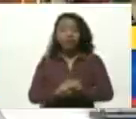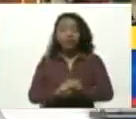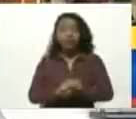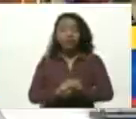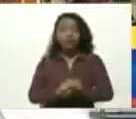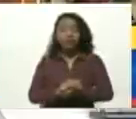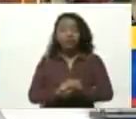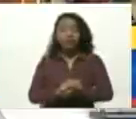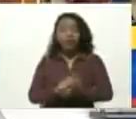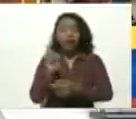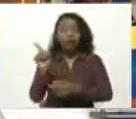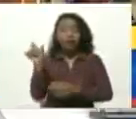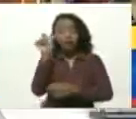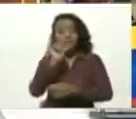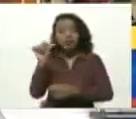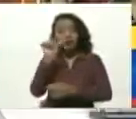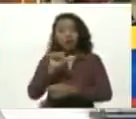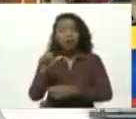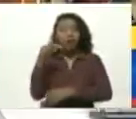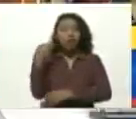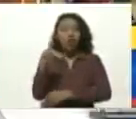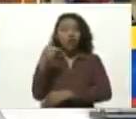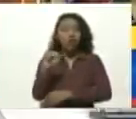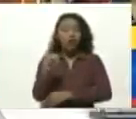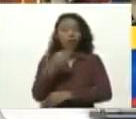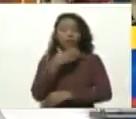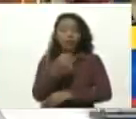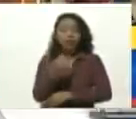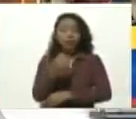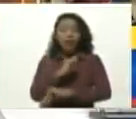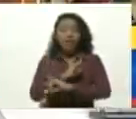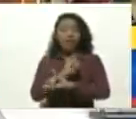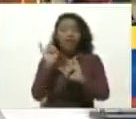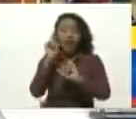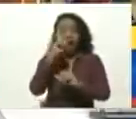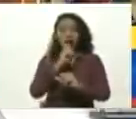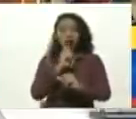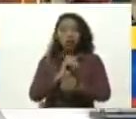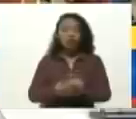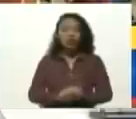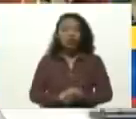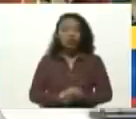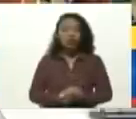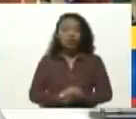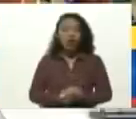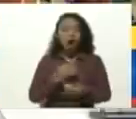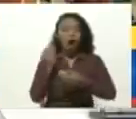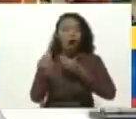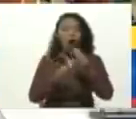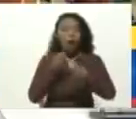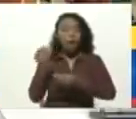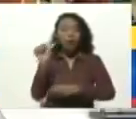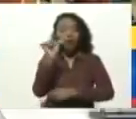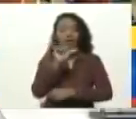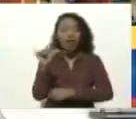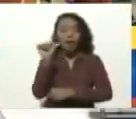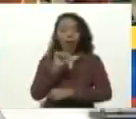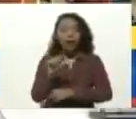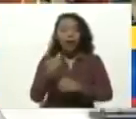esas semanas de noviembre y diciembre de fin de año como semanas